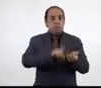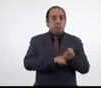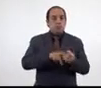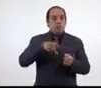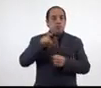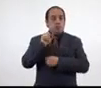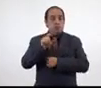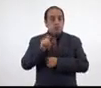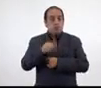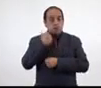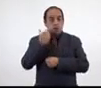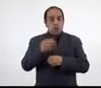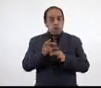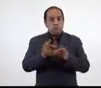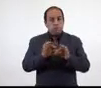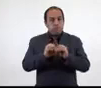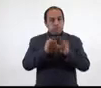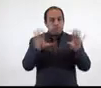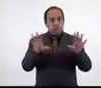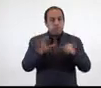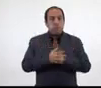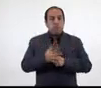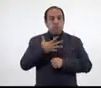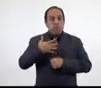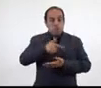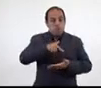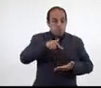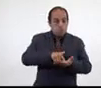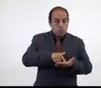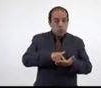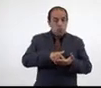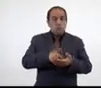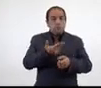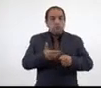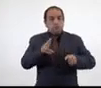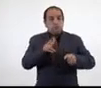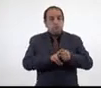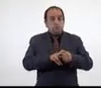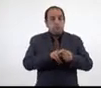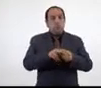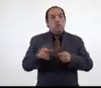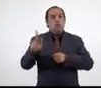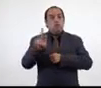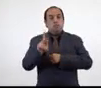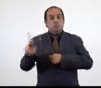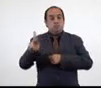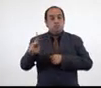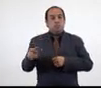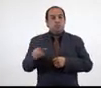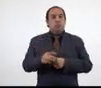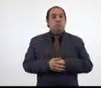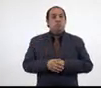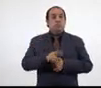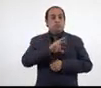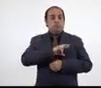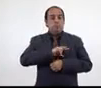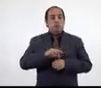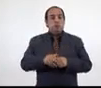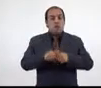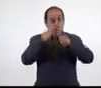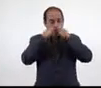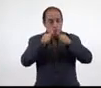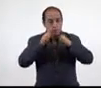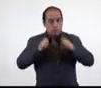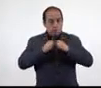muy puntual, estamos generando en sitio, en los hospitales, tanto públicos como privados, medidas emergentes en materia de